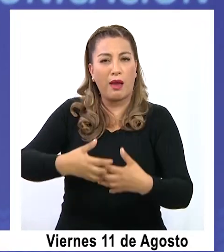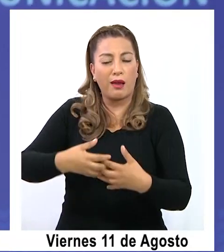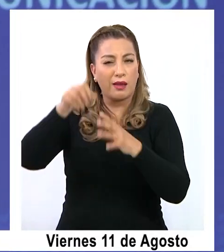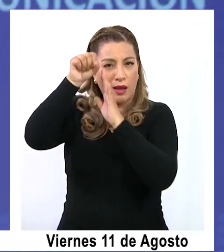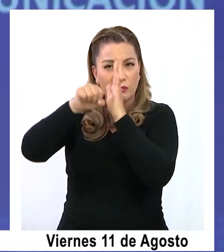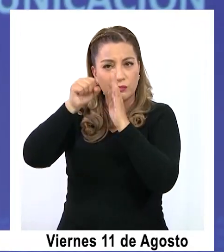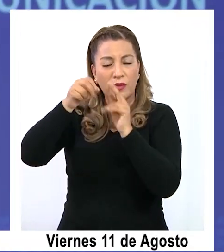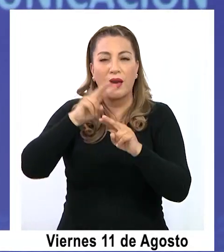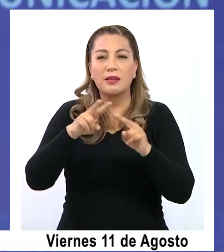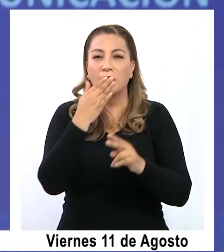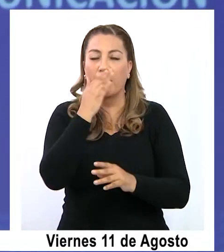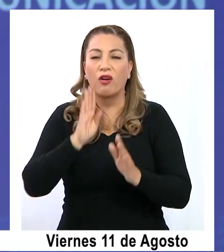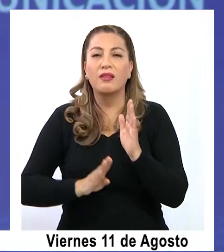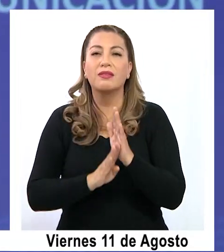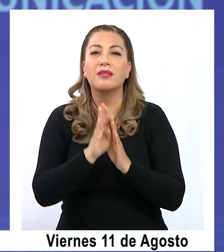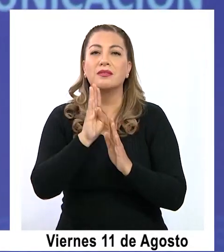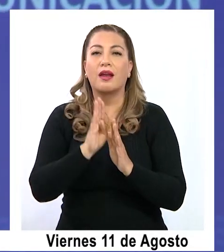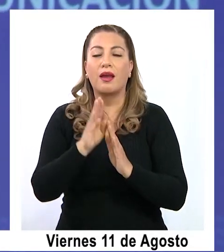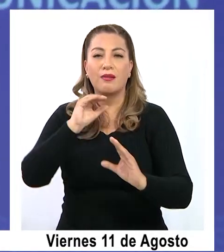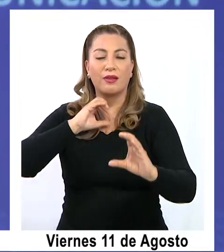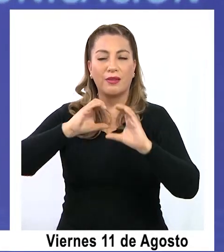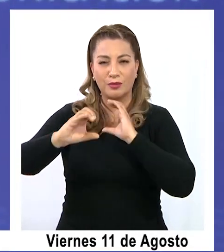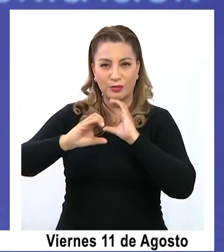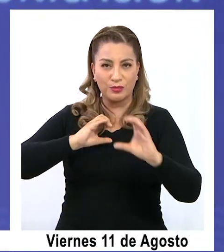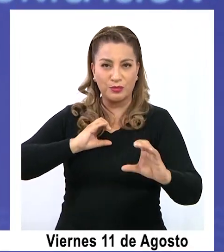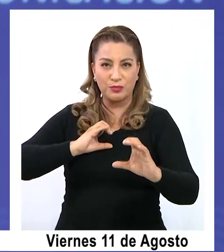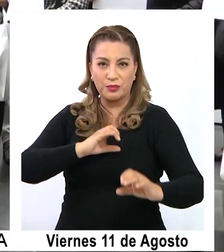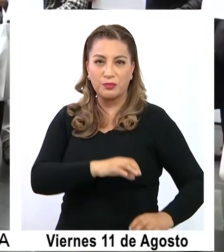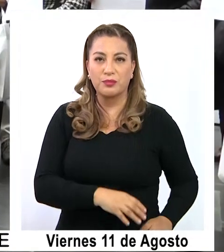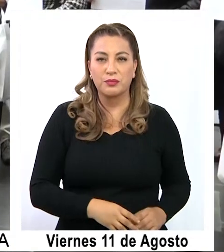que mejore el desarrollo de las comunicaciones.